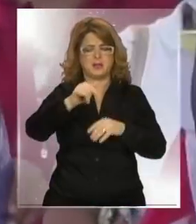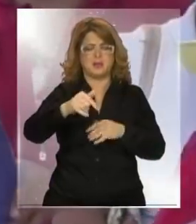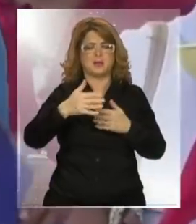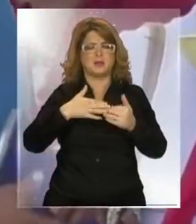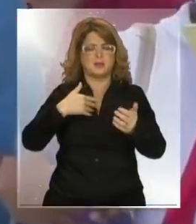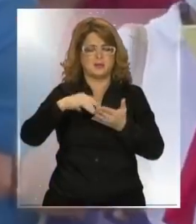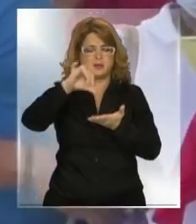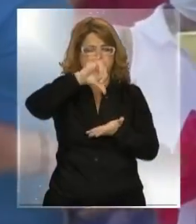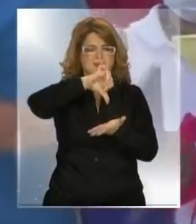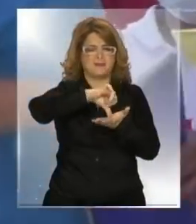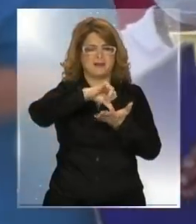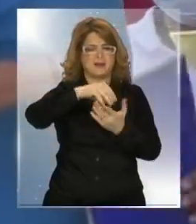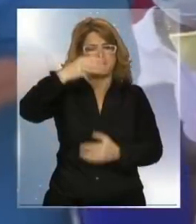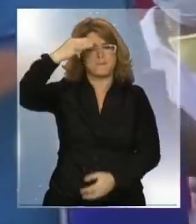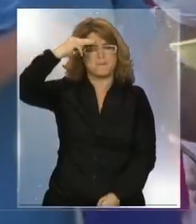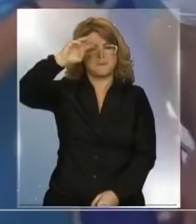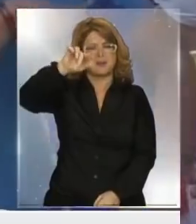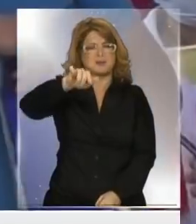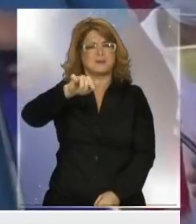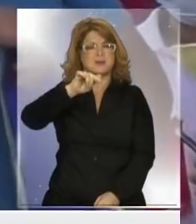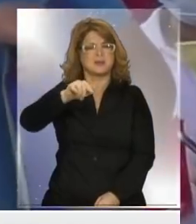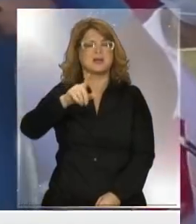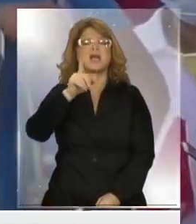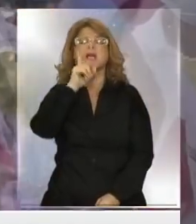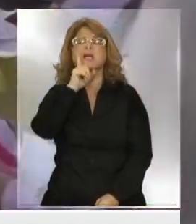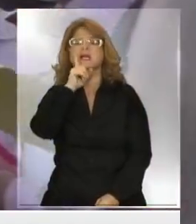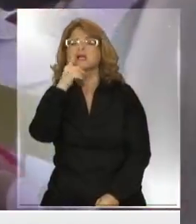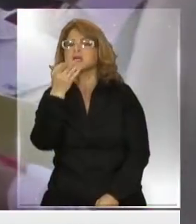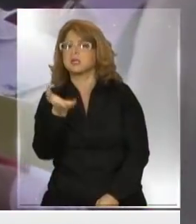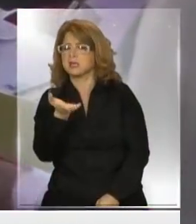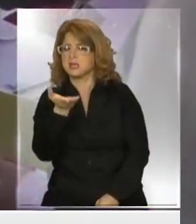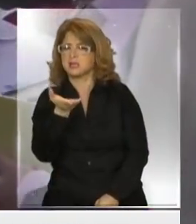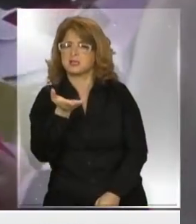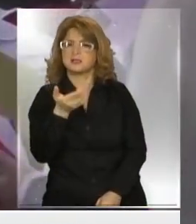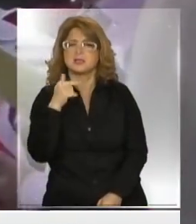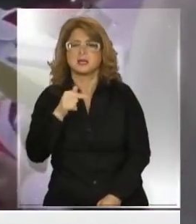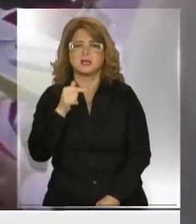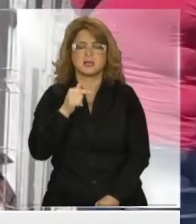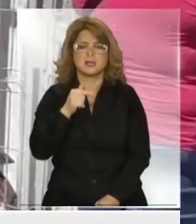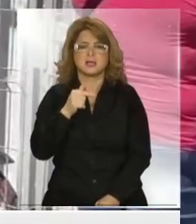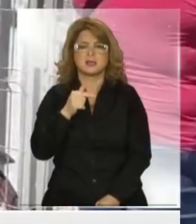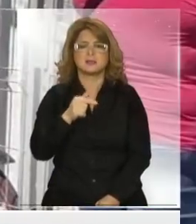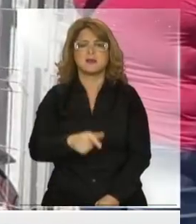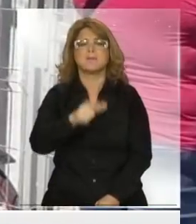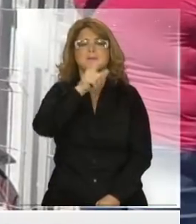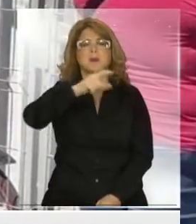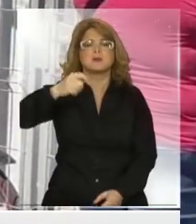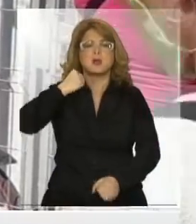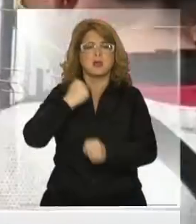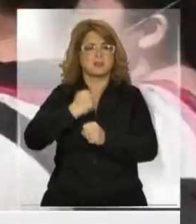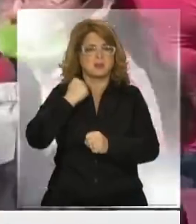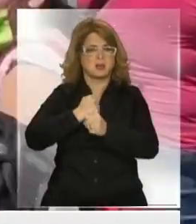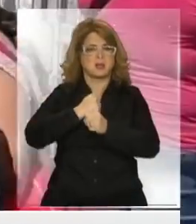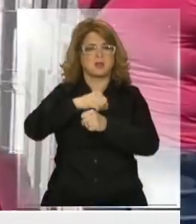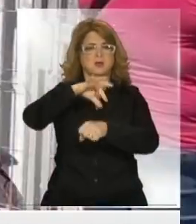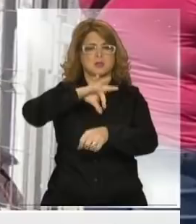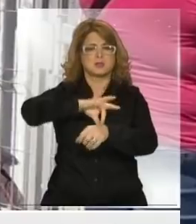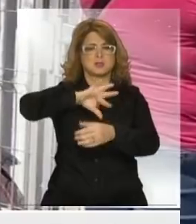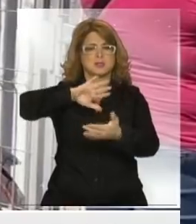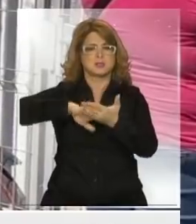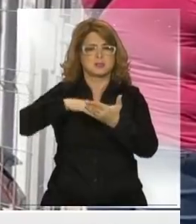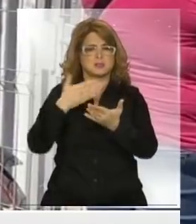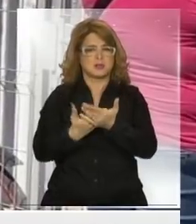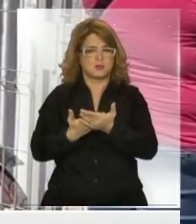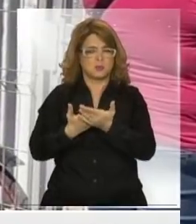llama mucho la atención, porque ¿quiénes son ellos? Ellos son trabajadores de la salud. La verdad es